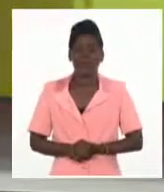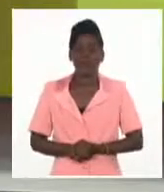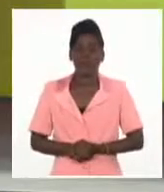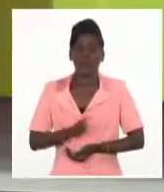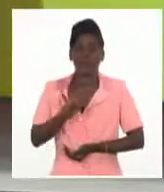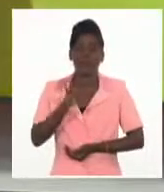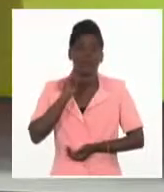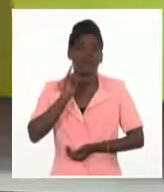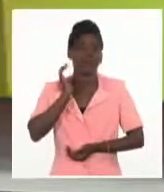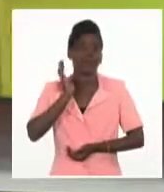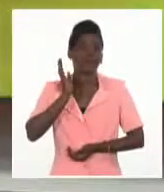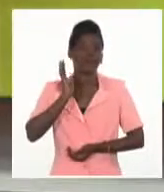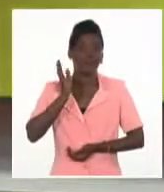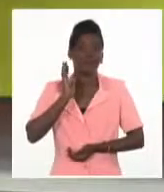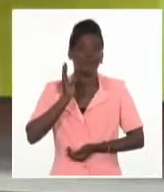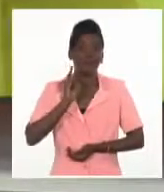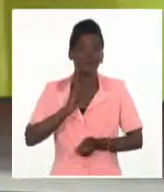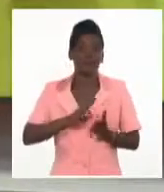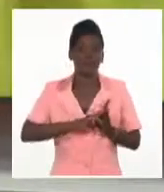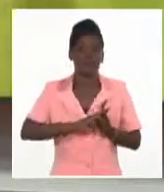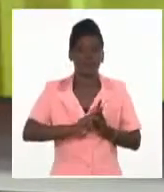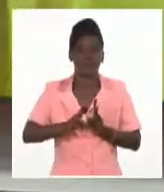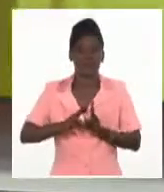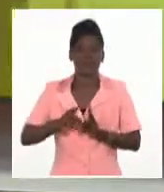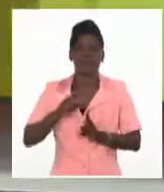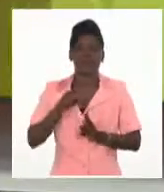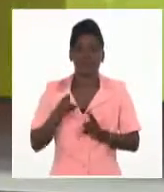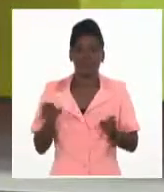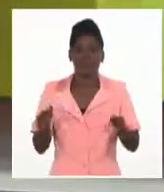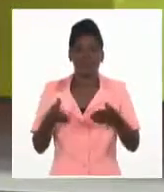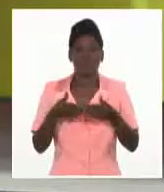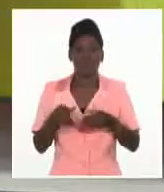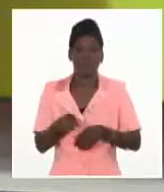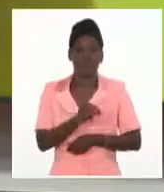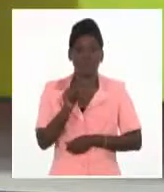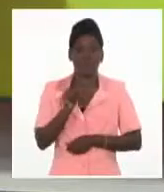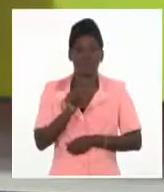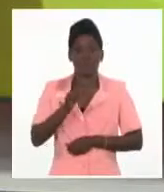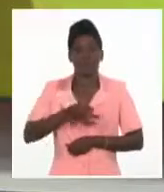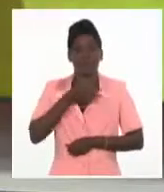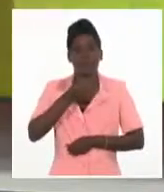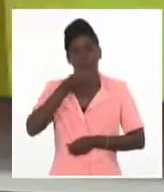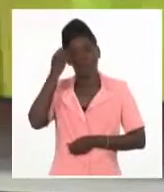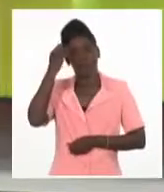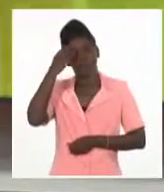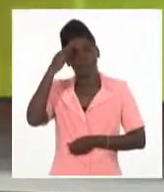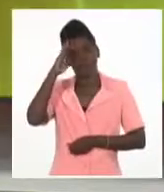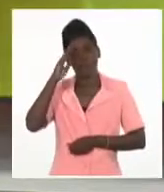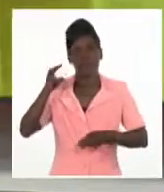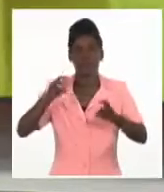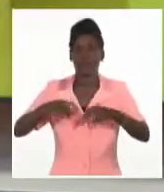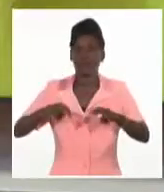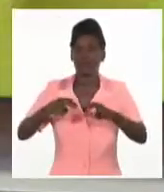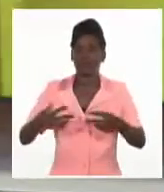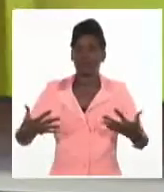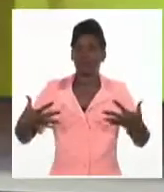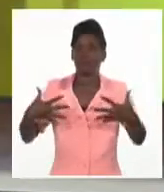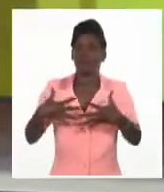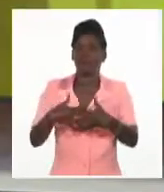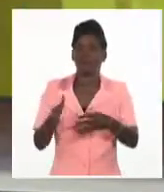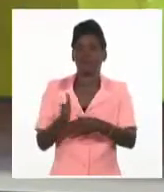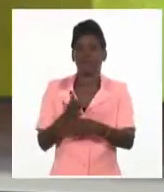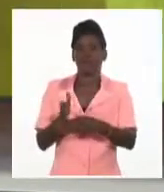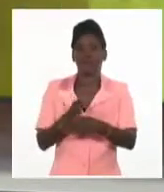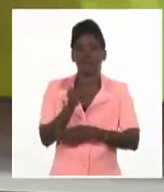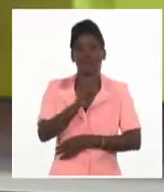La Nación y la Emigración, concluida recientemente, ratificó la voluntad del gobierno cubano de ampliar y profundizar los vínculos con sus nacionales residentes